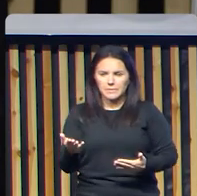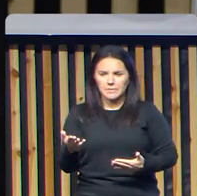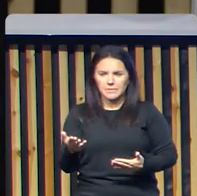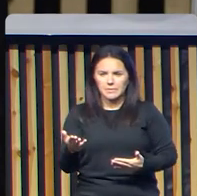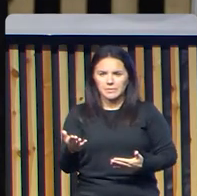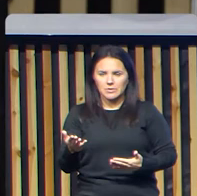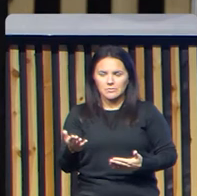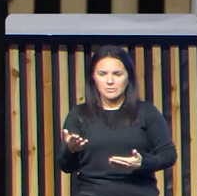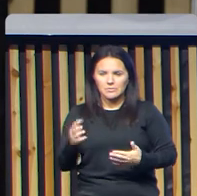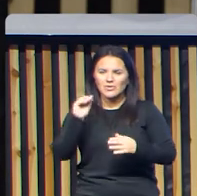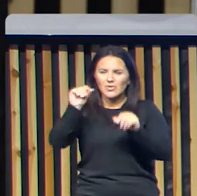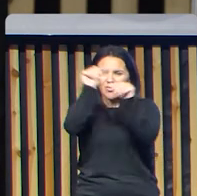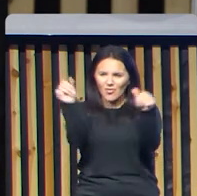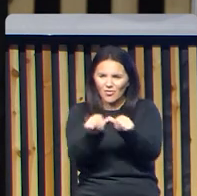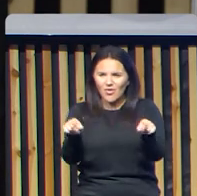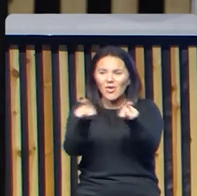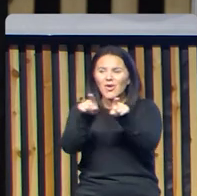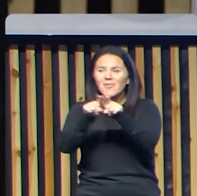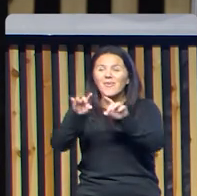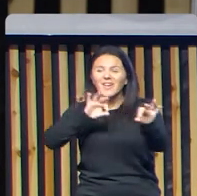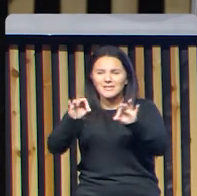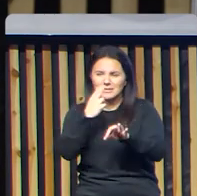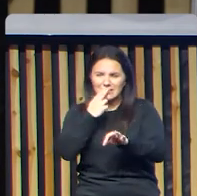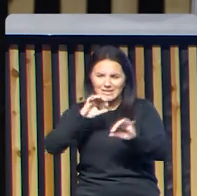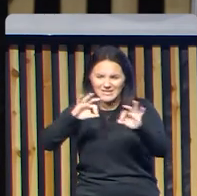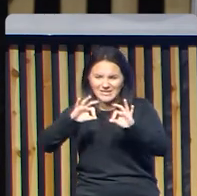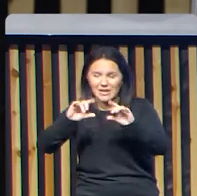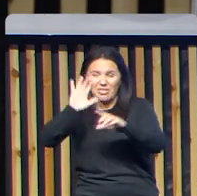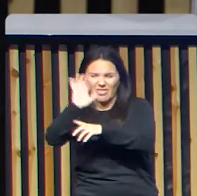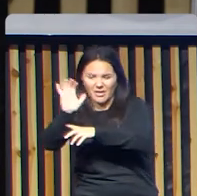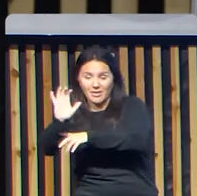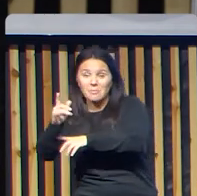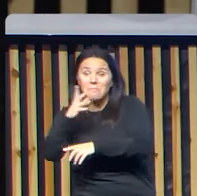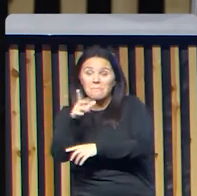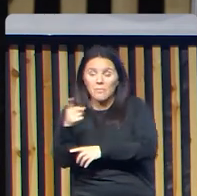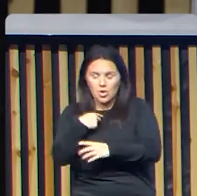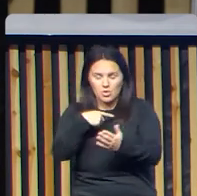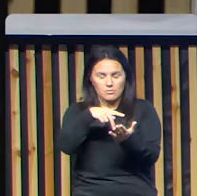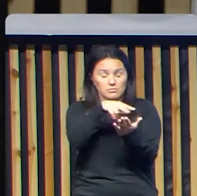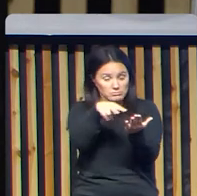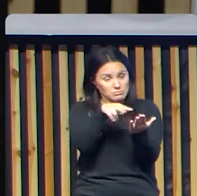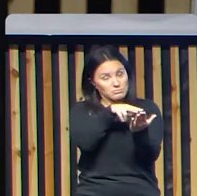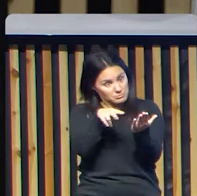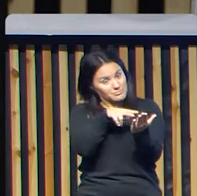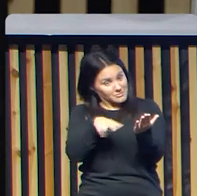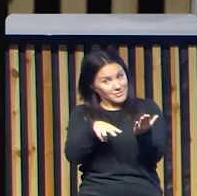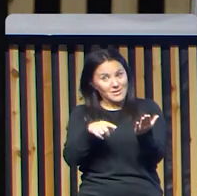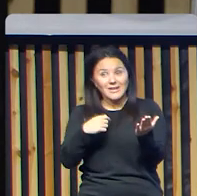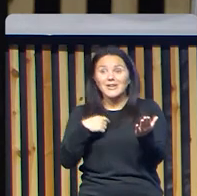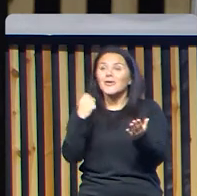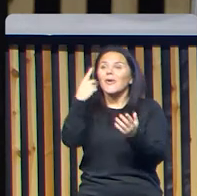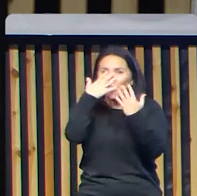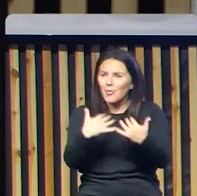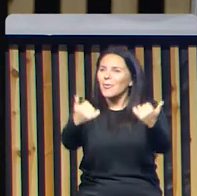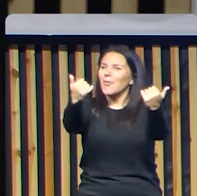el marxista de los hermanos Marx Claro está Porque mientras yo estaba leyendo este documento y ya no es la primera vez que